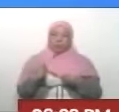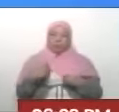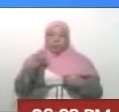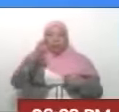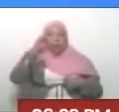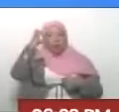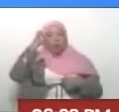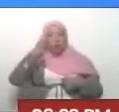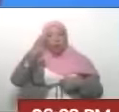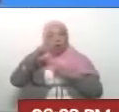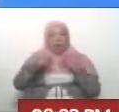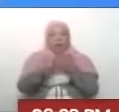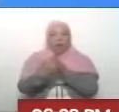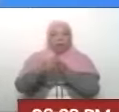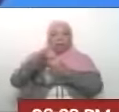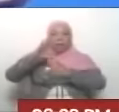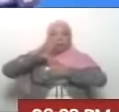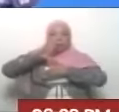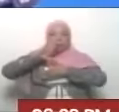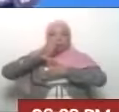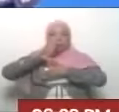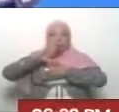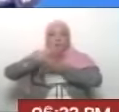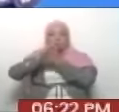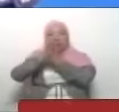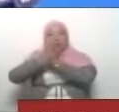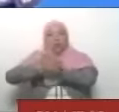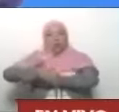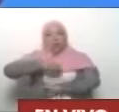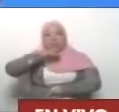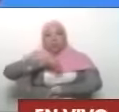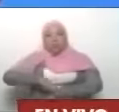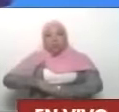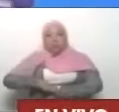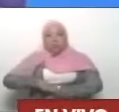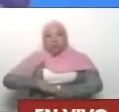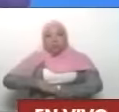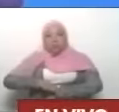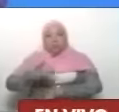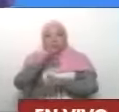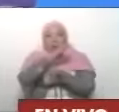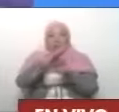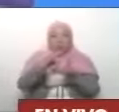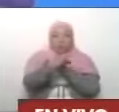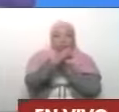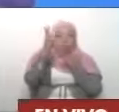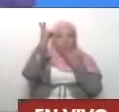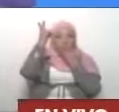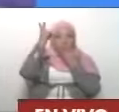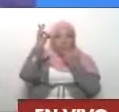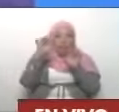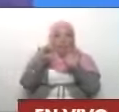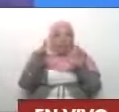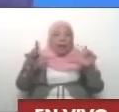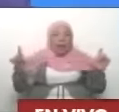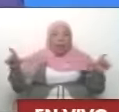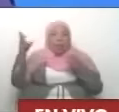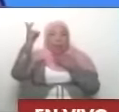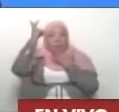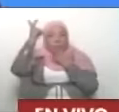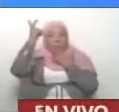Europa a América? Borrar la historia. Se acabó la cultura, las lenguas de los pueblos